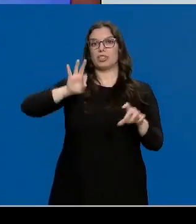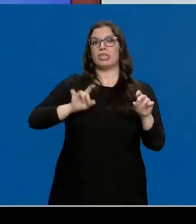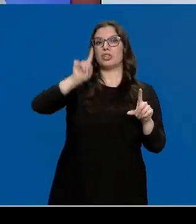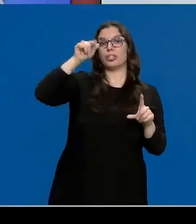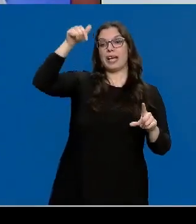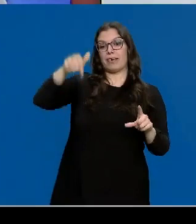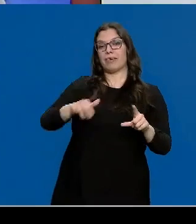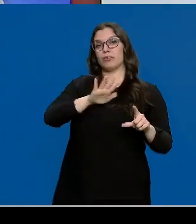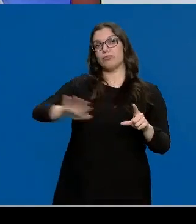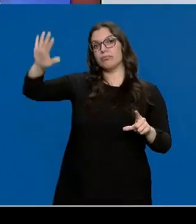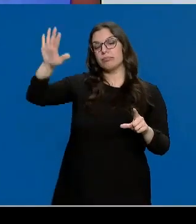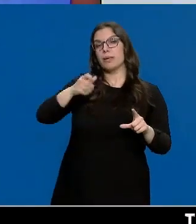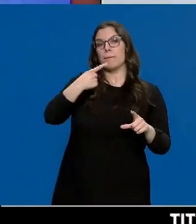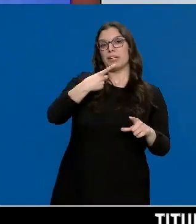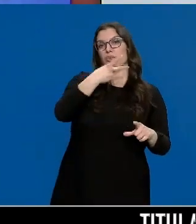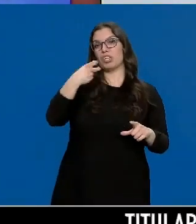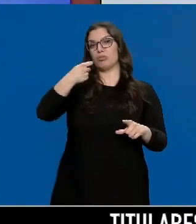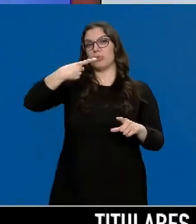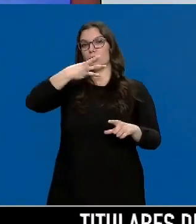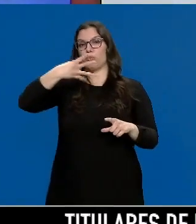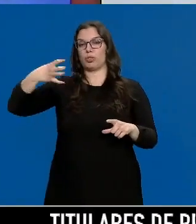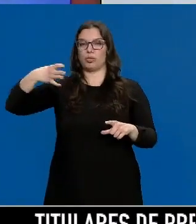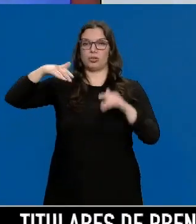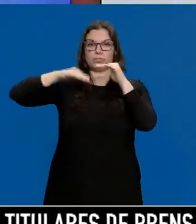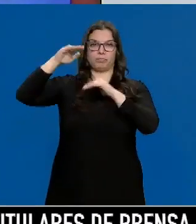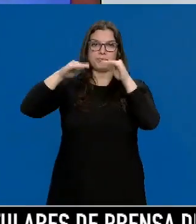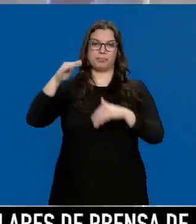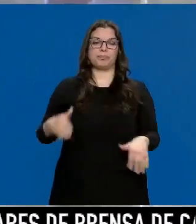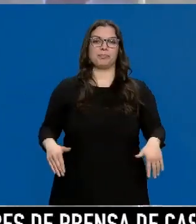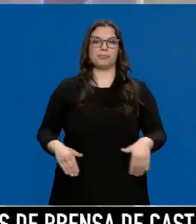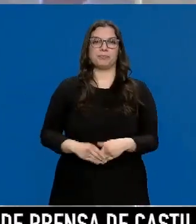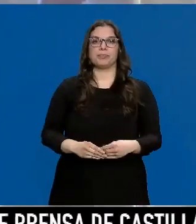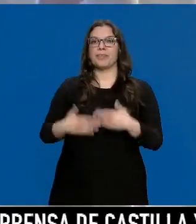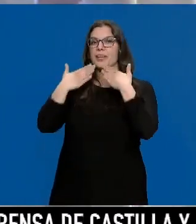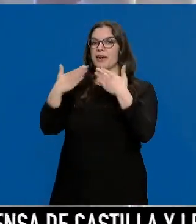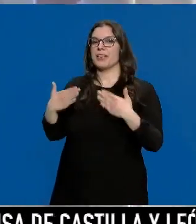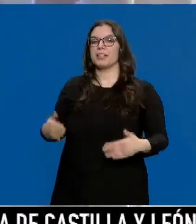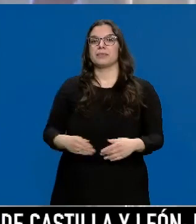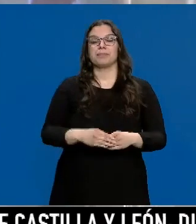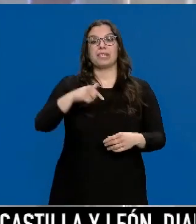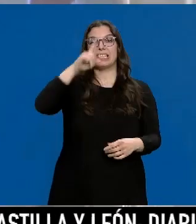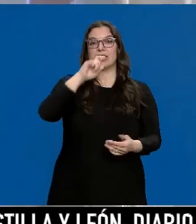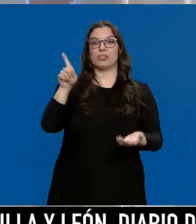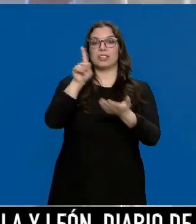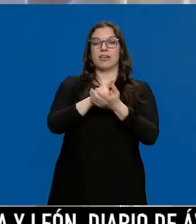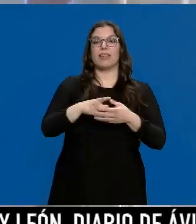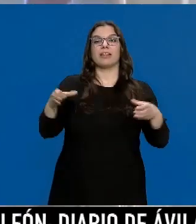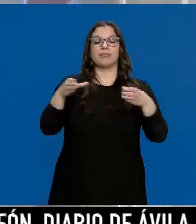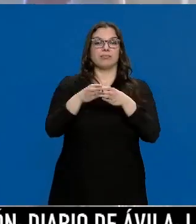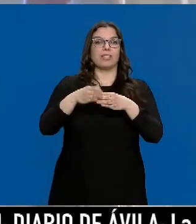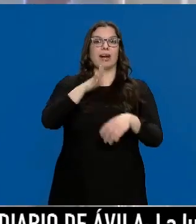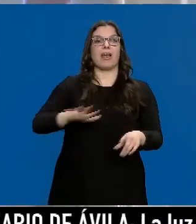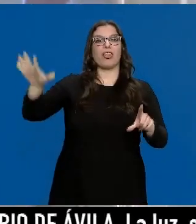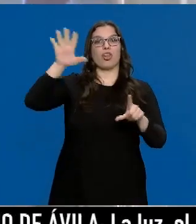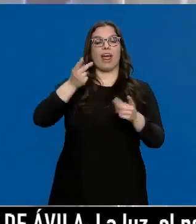los 1200 y los 1400 en el sur de la comunidad. Gracias, Eduardo. Un año más, la Compañía Nacional de